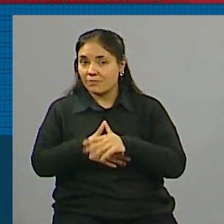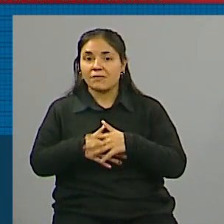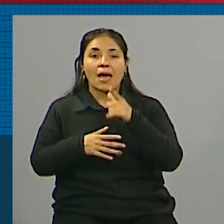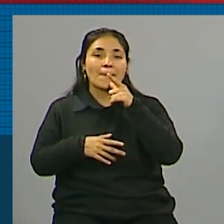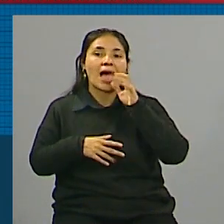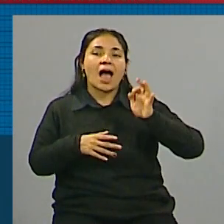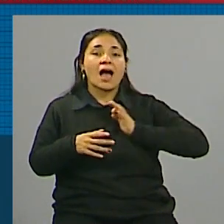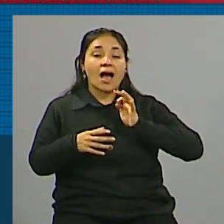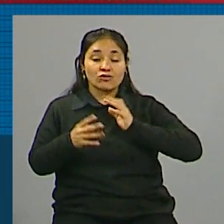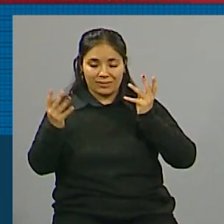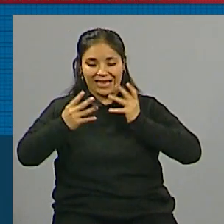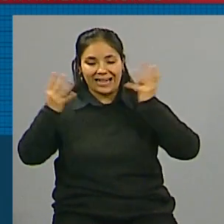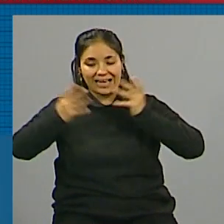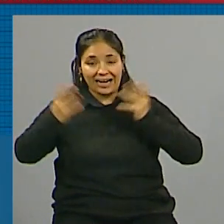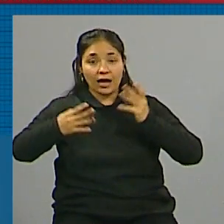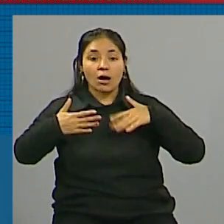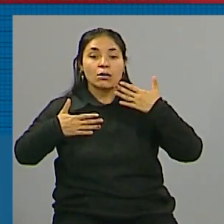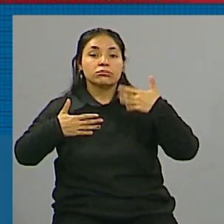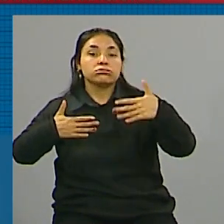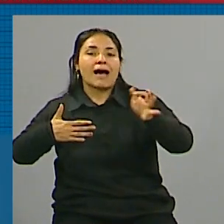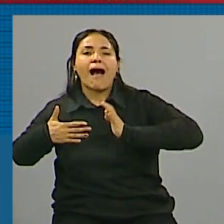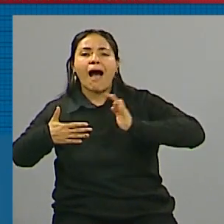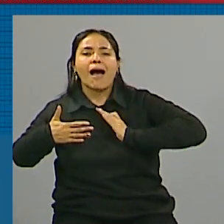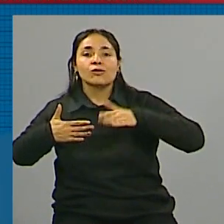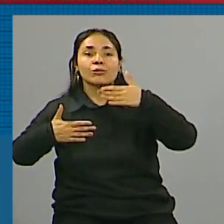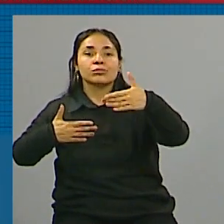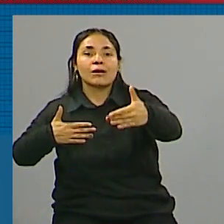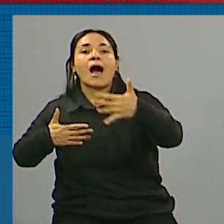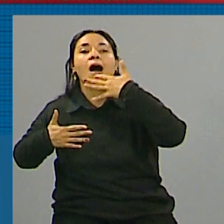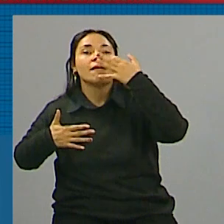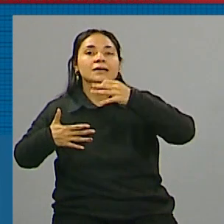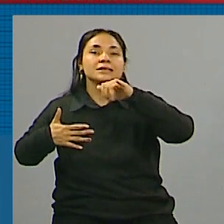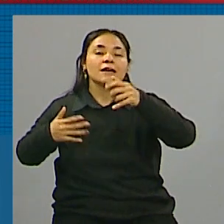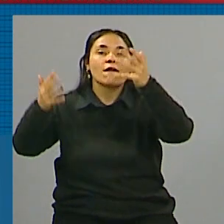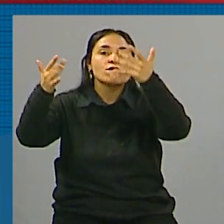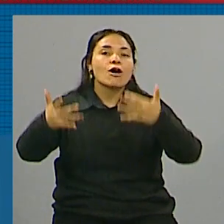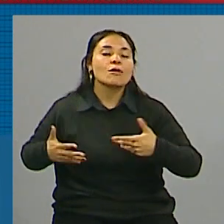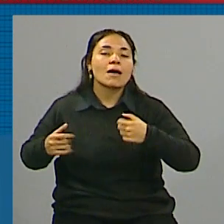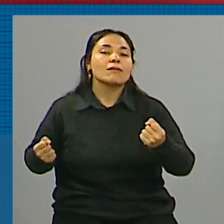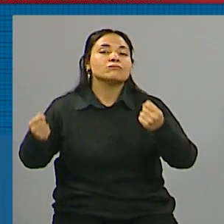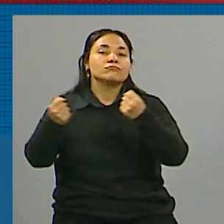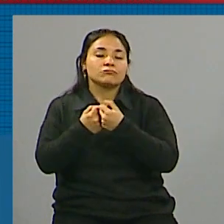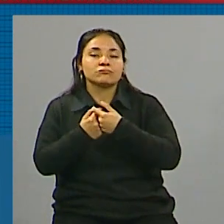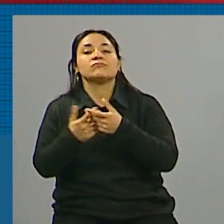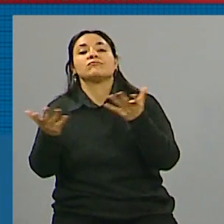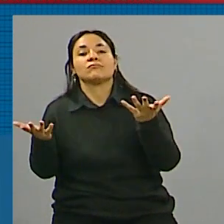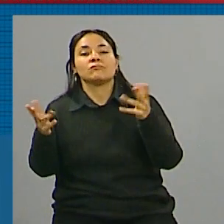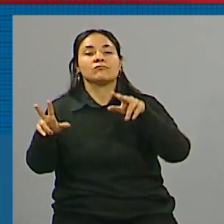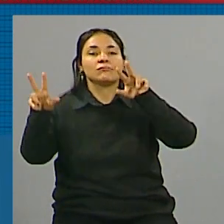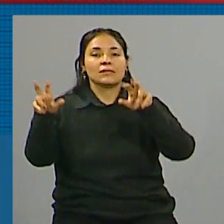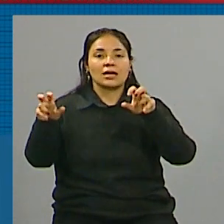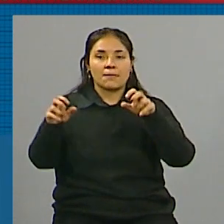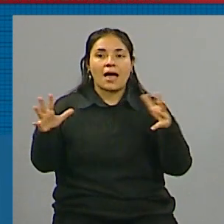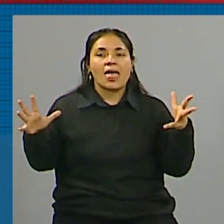años del conflicto propiamente para poder llegar digamos, a un informe conciliador entre las partes en relación a